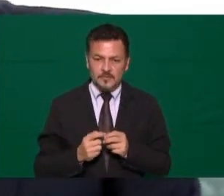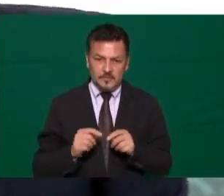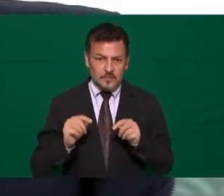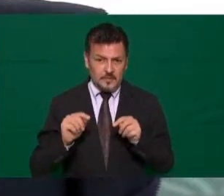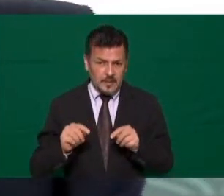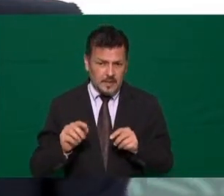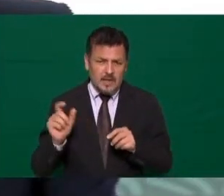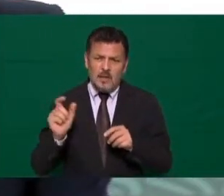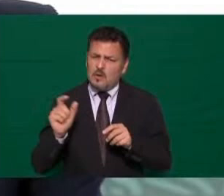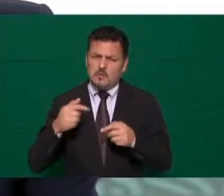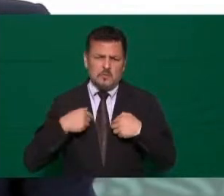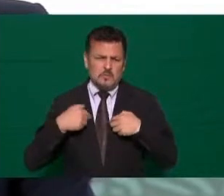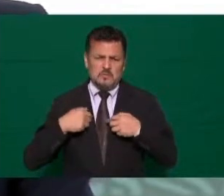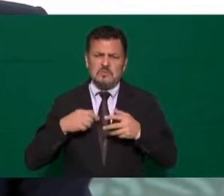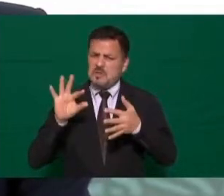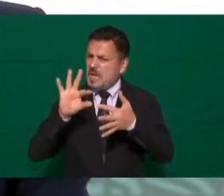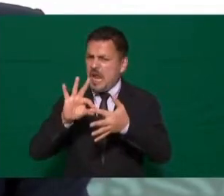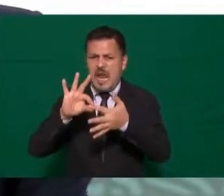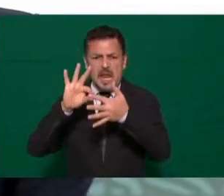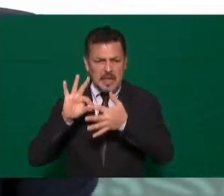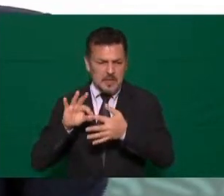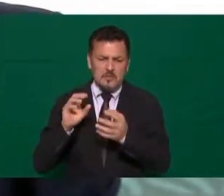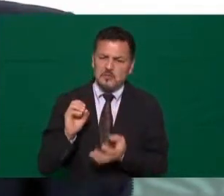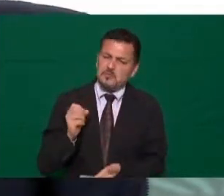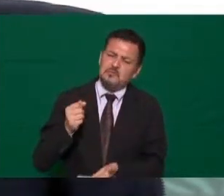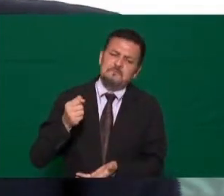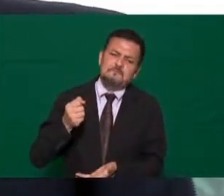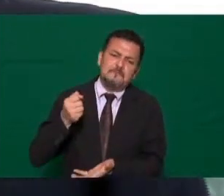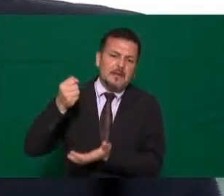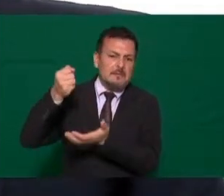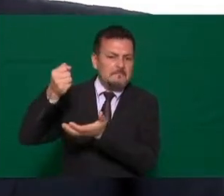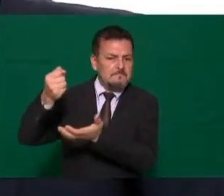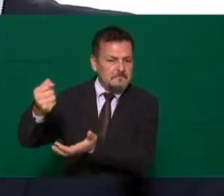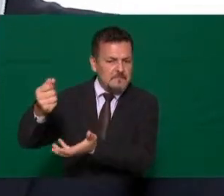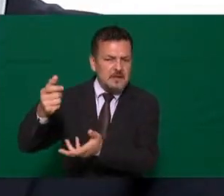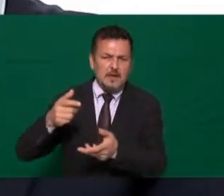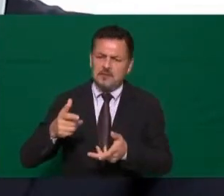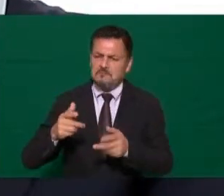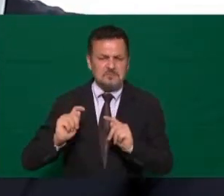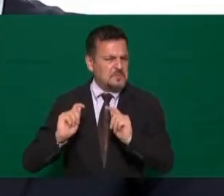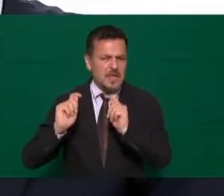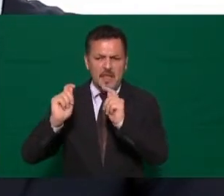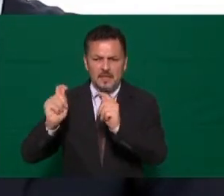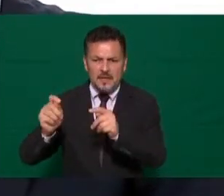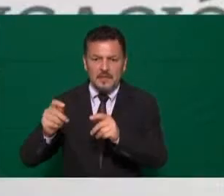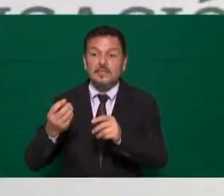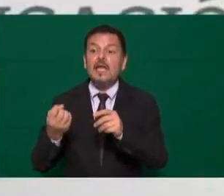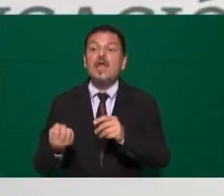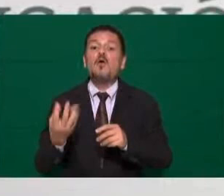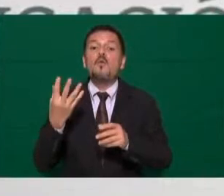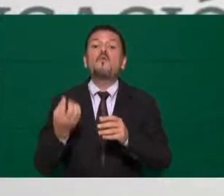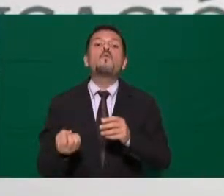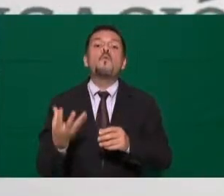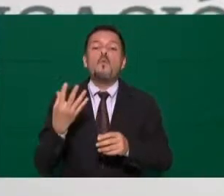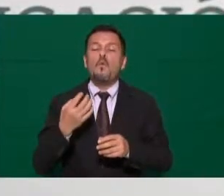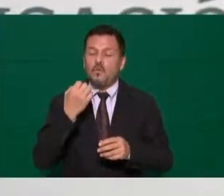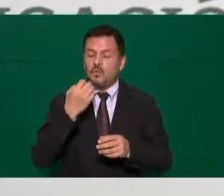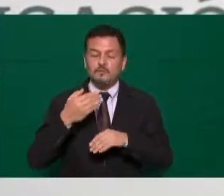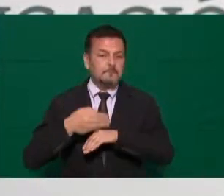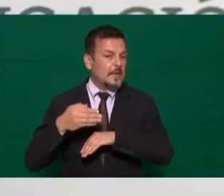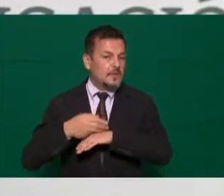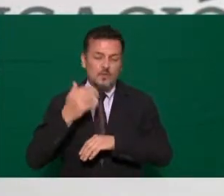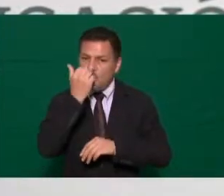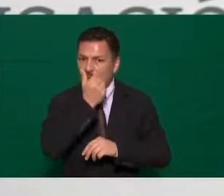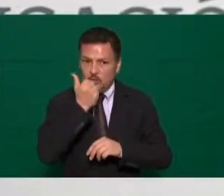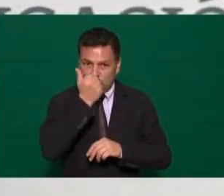desde el principio entregar el presupuesto de acuerdo al número de alumnos. Si